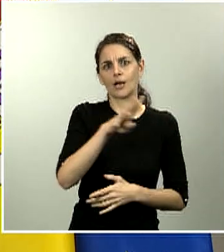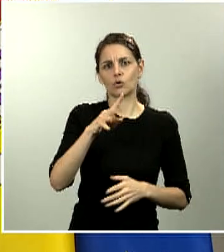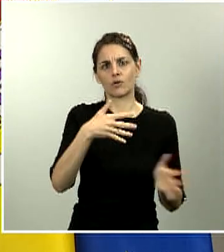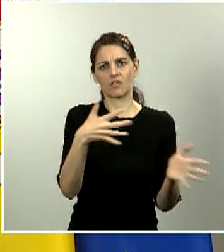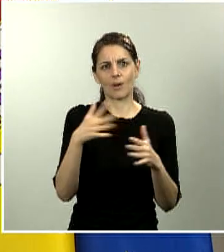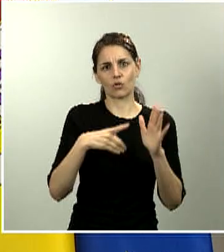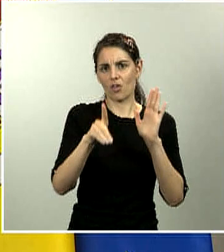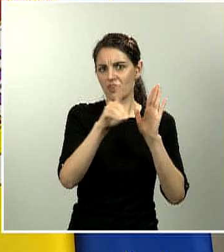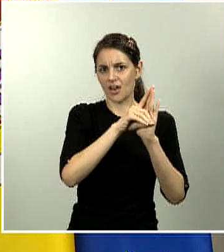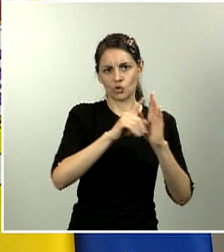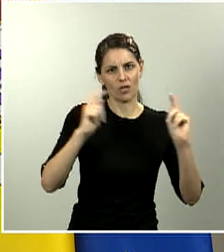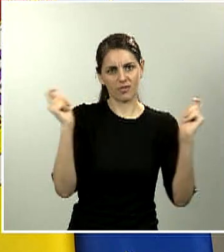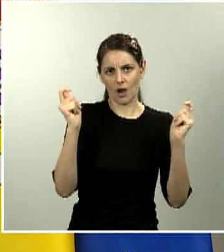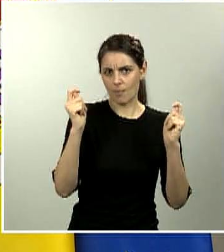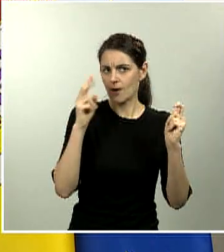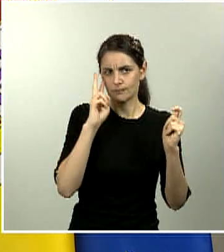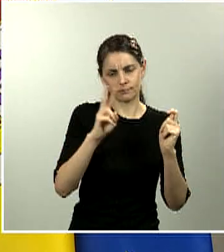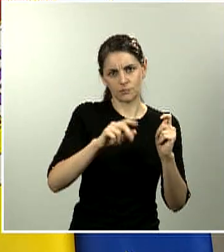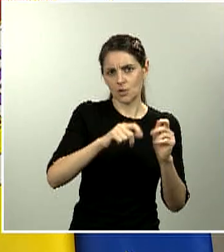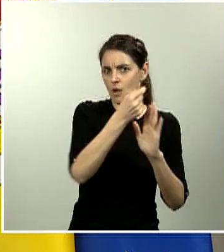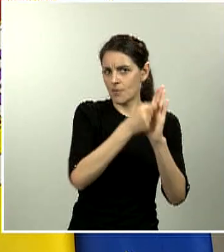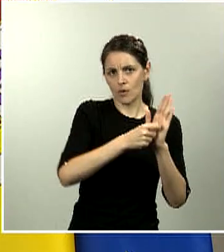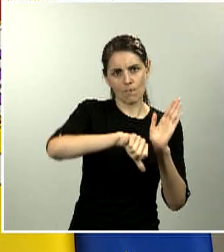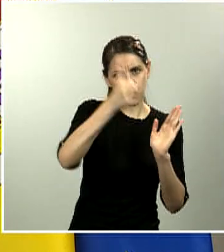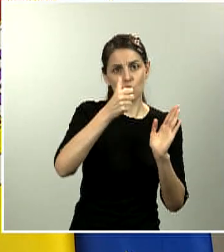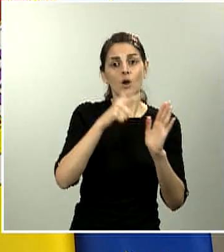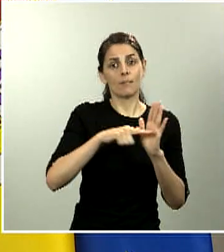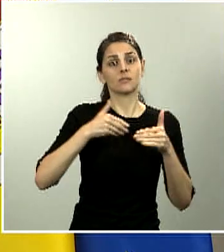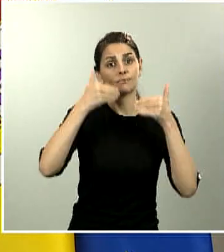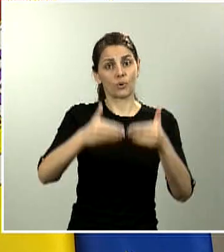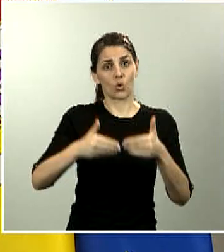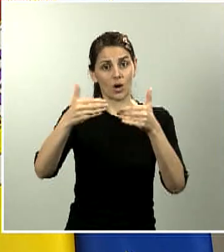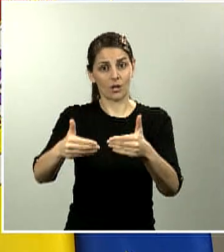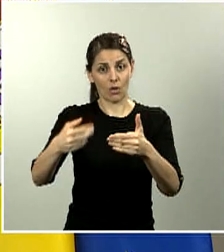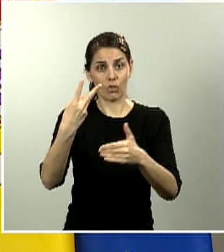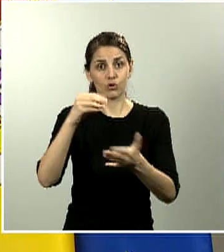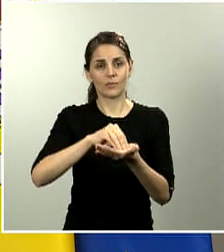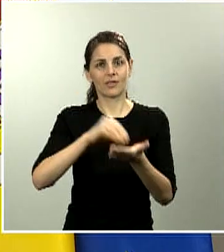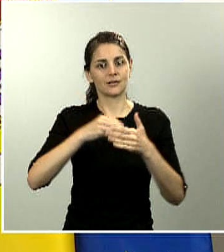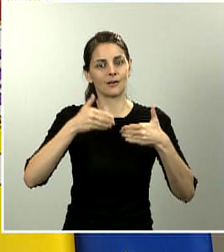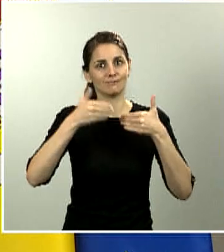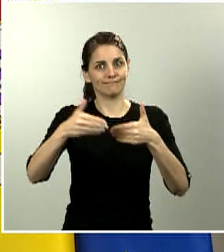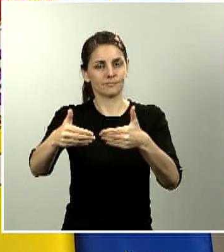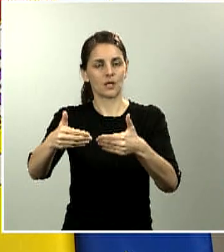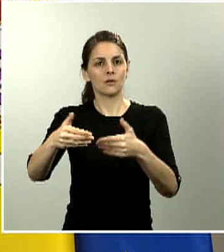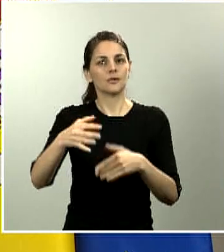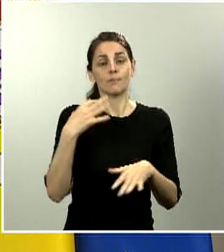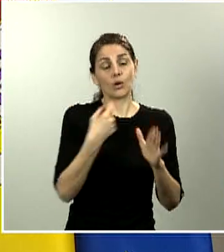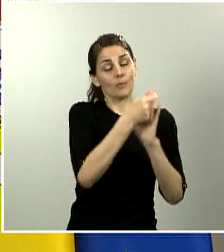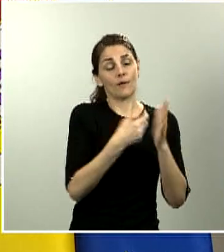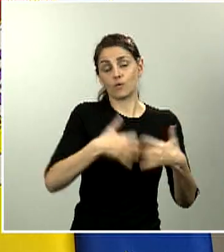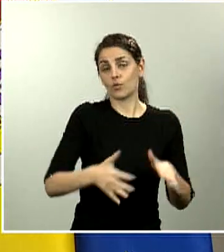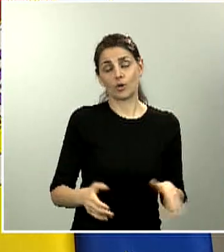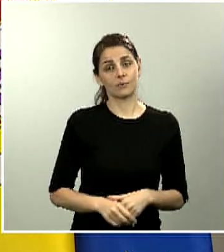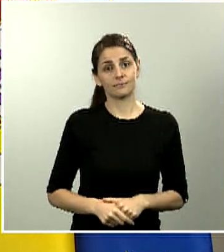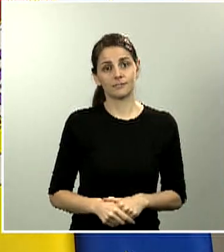que se ha prorrogado con autorización del Congreso por 2 veces, han funcionado. Primera cuestión que quería compartir con todos ustedes.